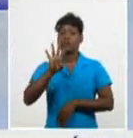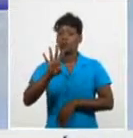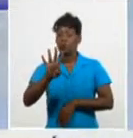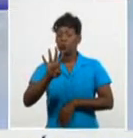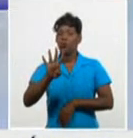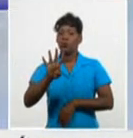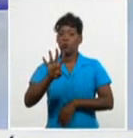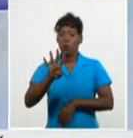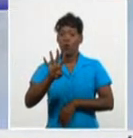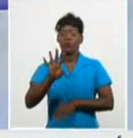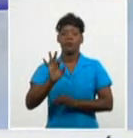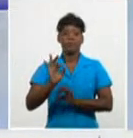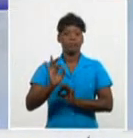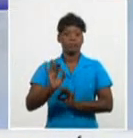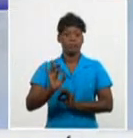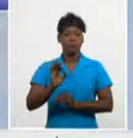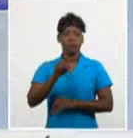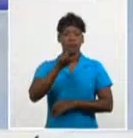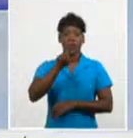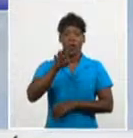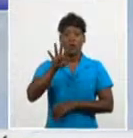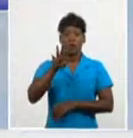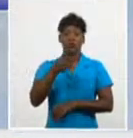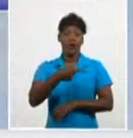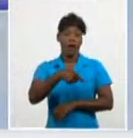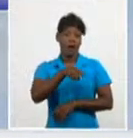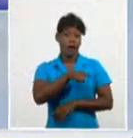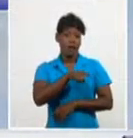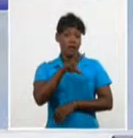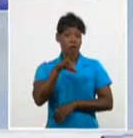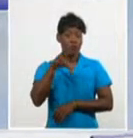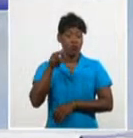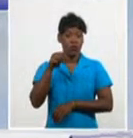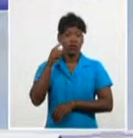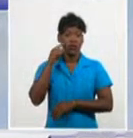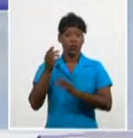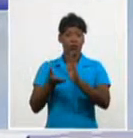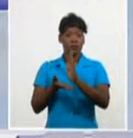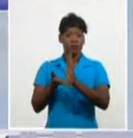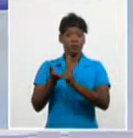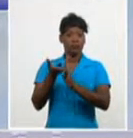natural, con los 14 confirmados ayer se incrementa esta cifra.